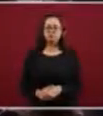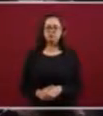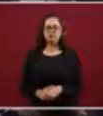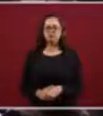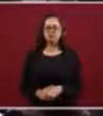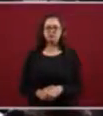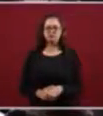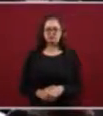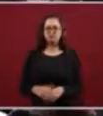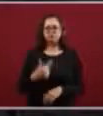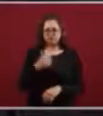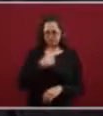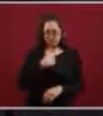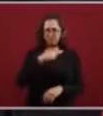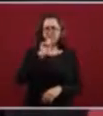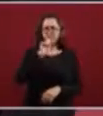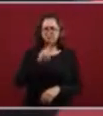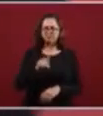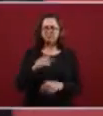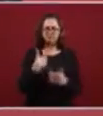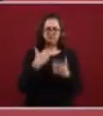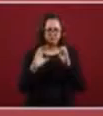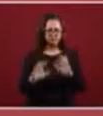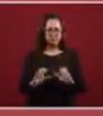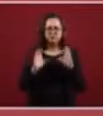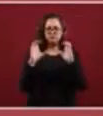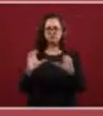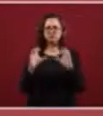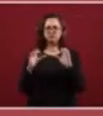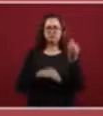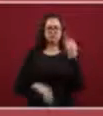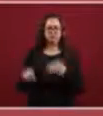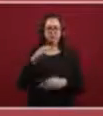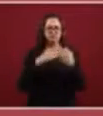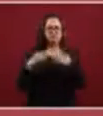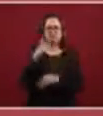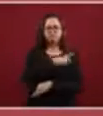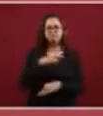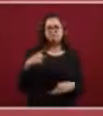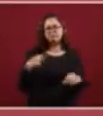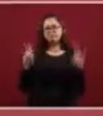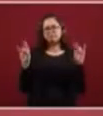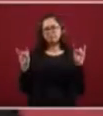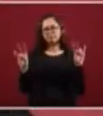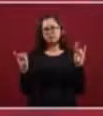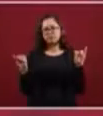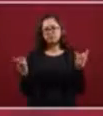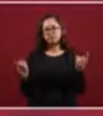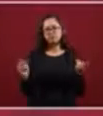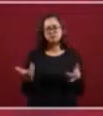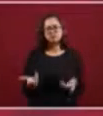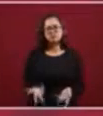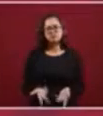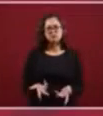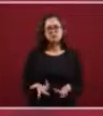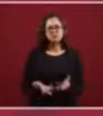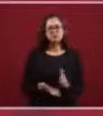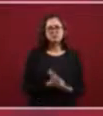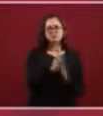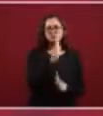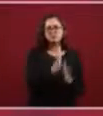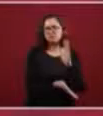Yo también cuido eso, todos cuidamos eso. en los